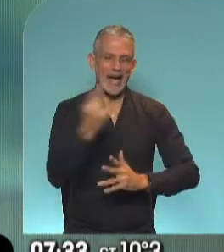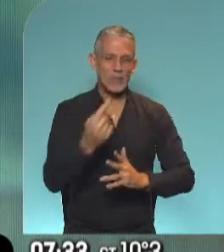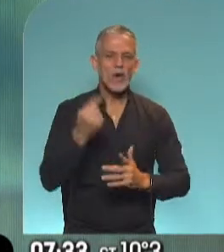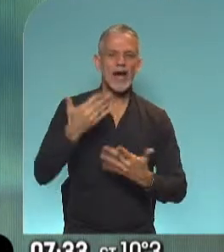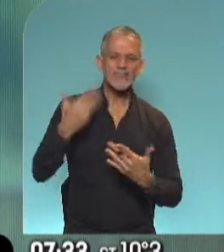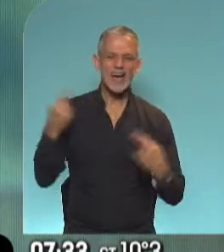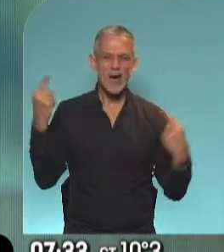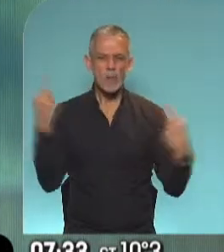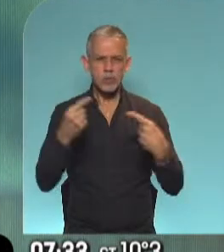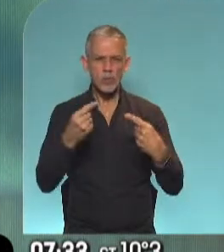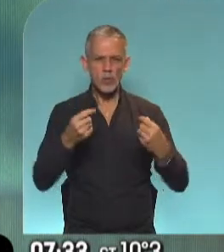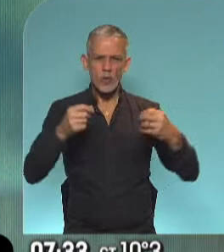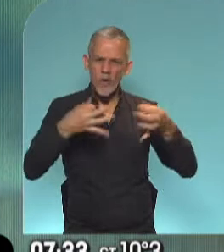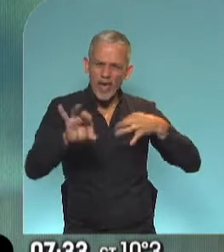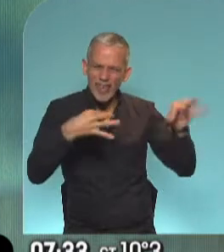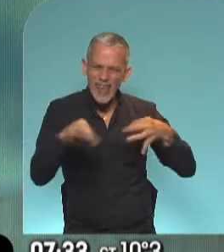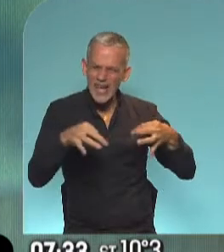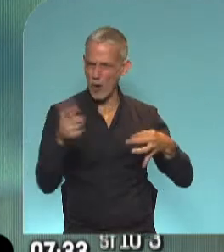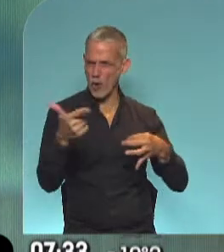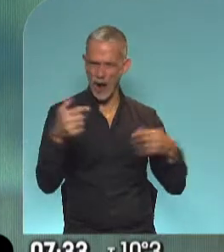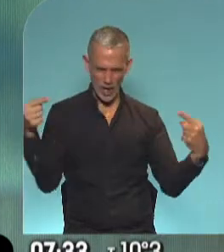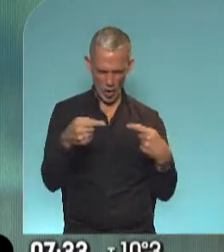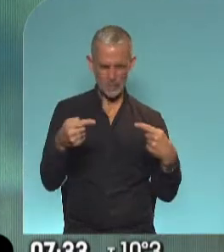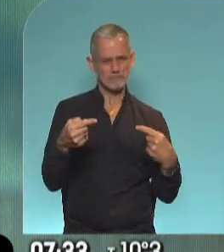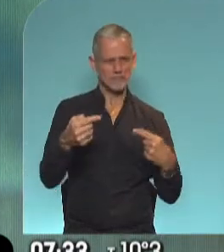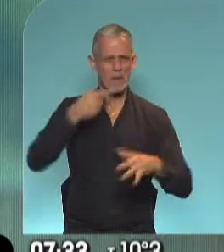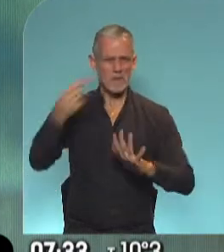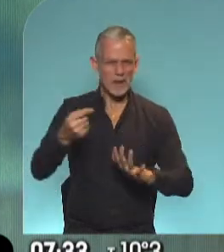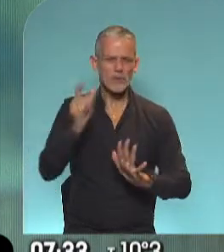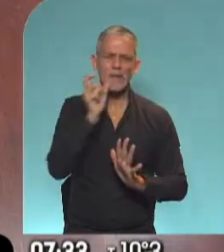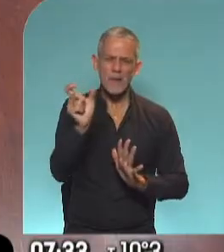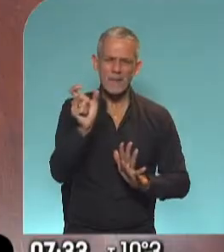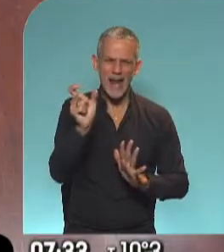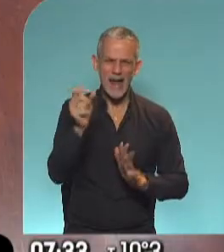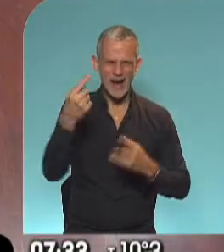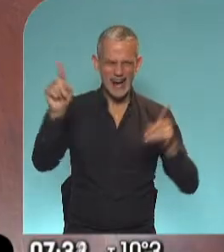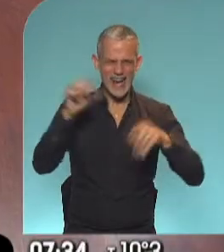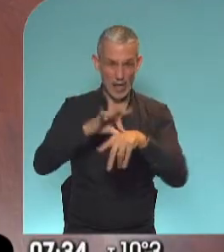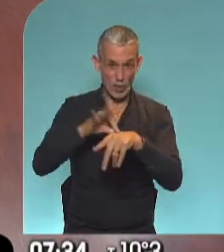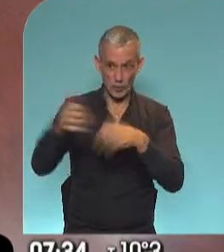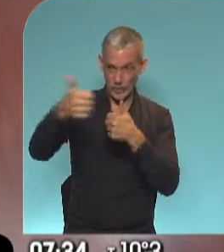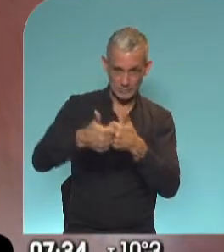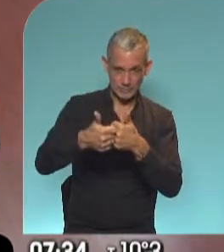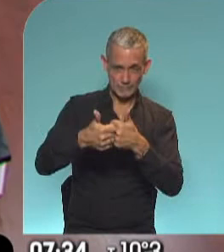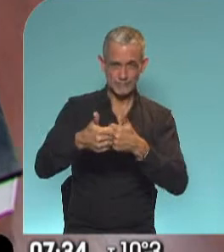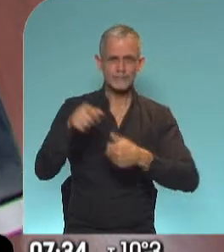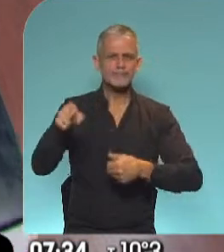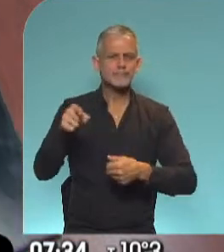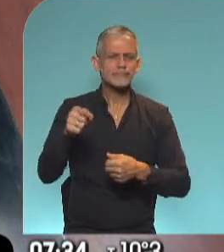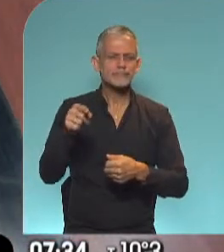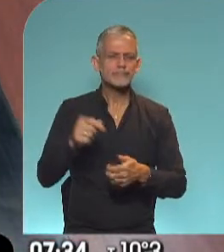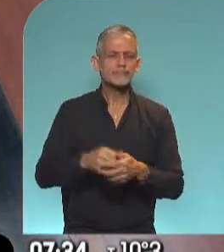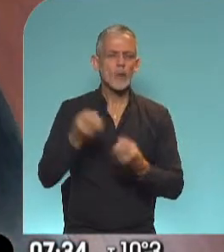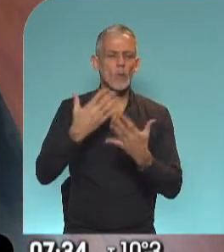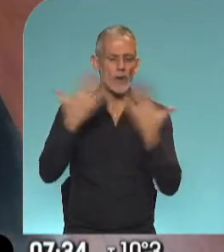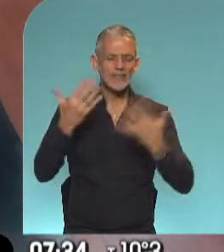la antifragilidad. ¿Suena raro? Bueno, le preguntamos a Laura Michelson, a la doctora que nos está acompañando hoy. ¿Qué tal, Laura? ¿Qué tal? Buen día.